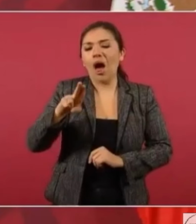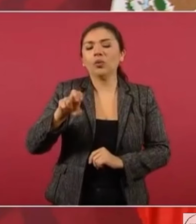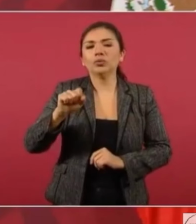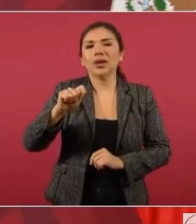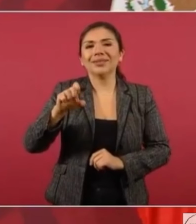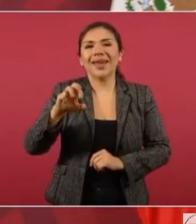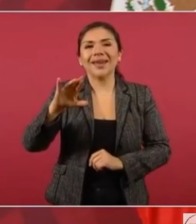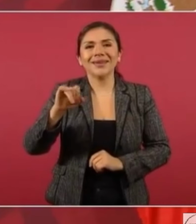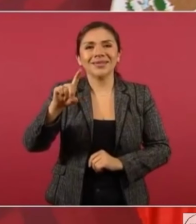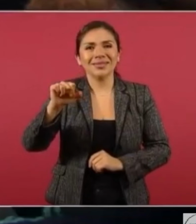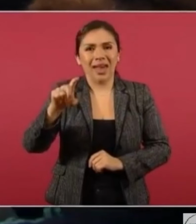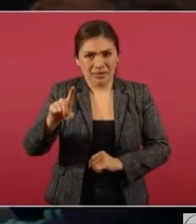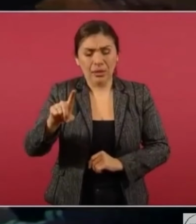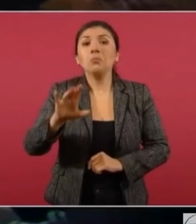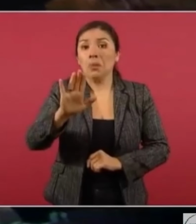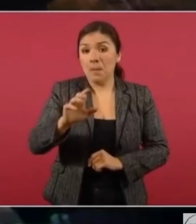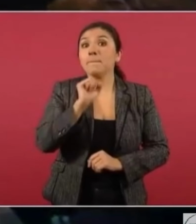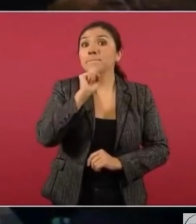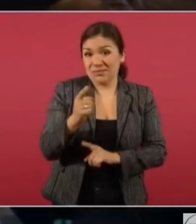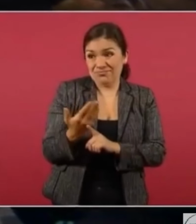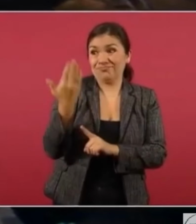porque la otra práctica,